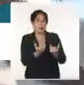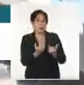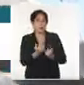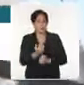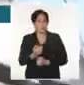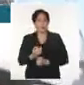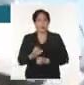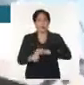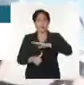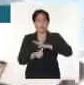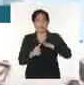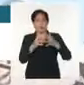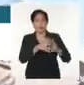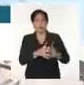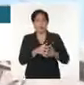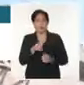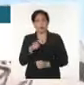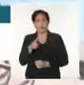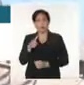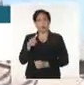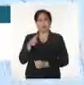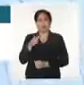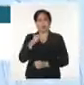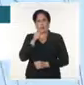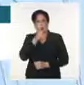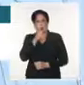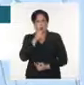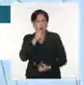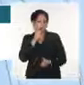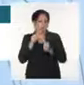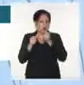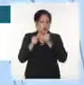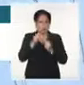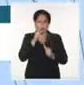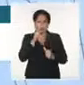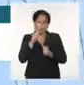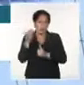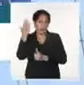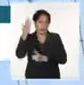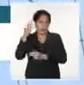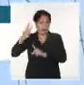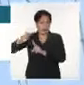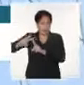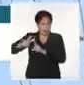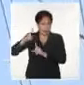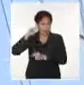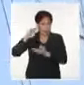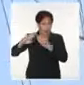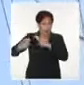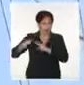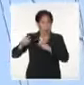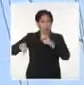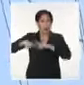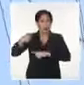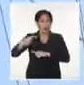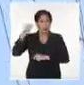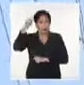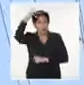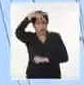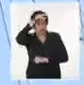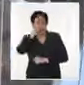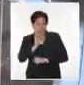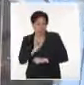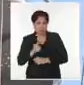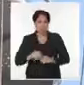con mucha atención tras las dudas surgidas por su desempeño en el pasado debate televisado contra su contrincante electoral, Donald